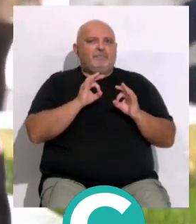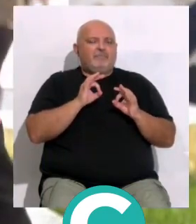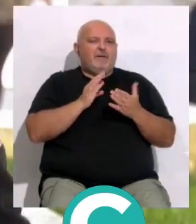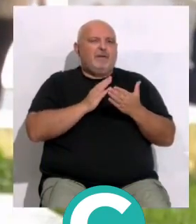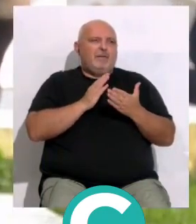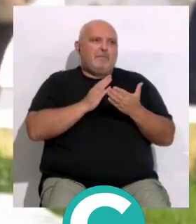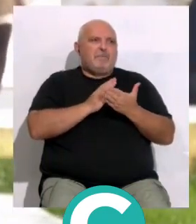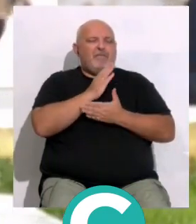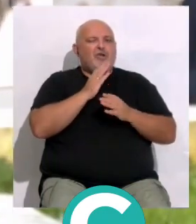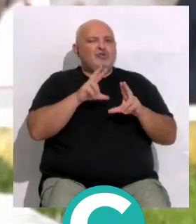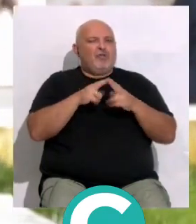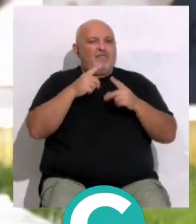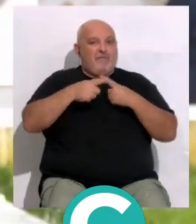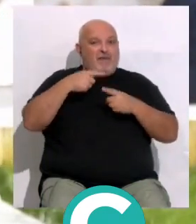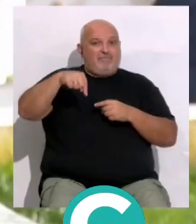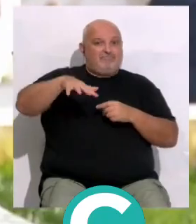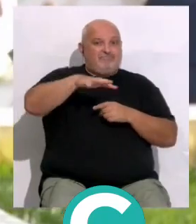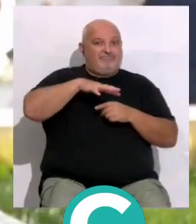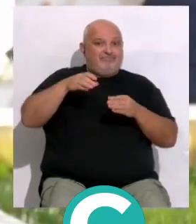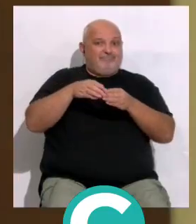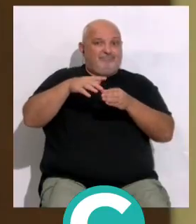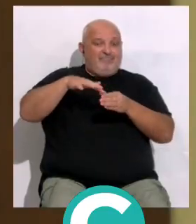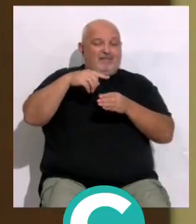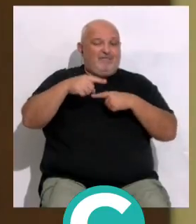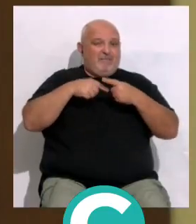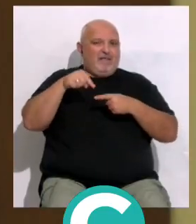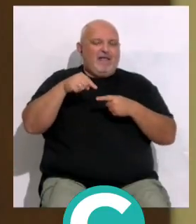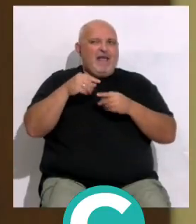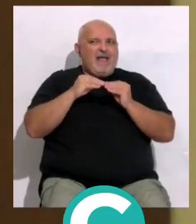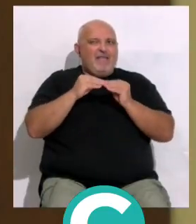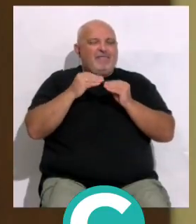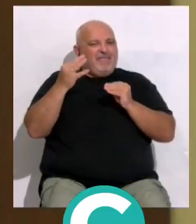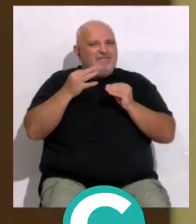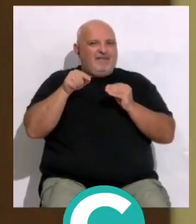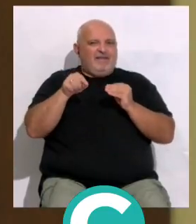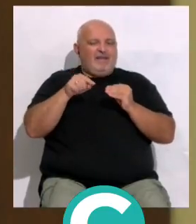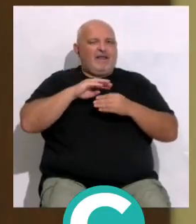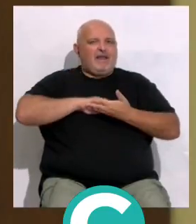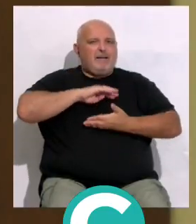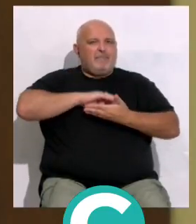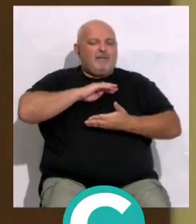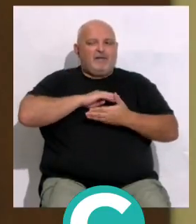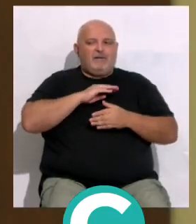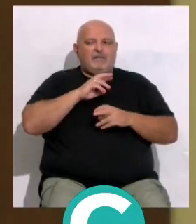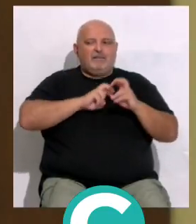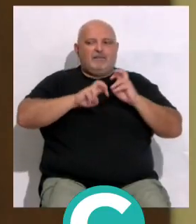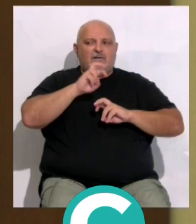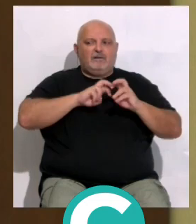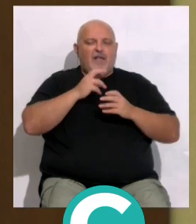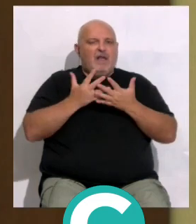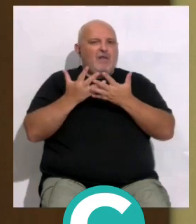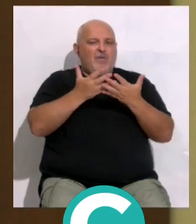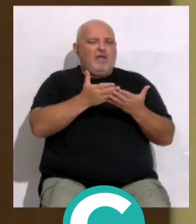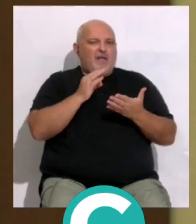medio social, la propia familia, la que de alguna forma tenga la capacidad de poder